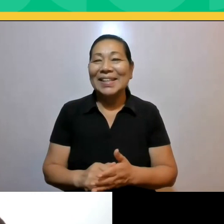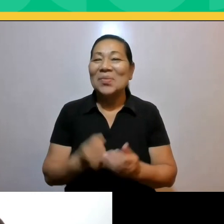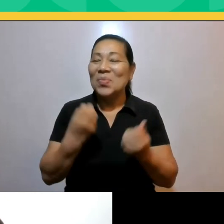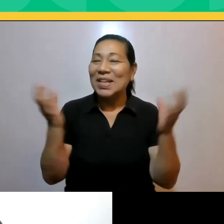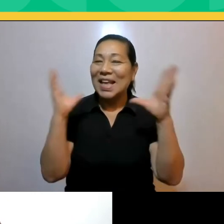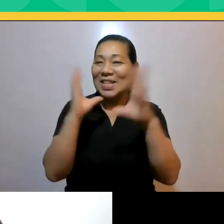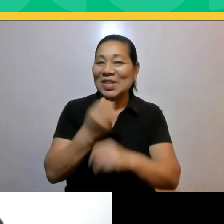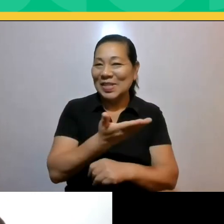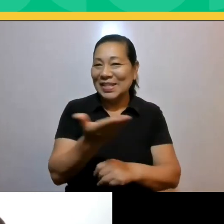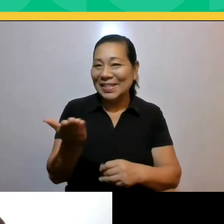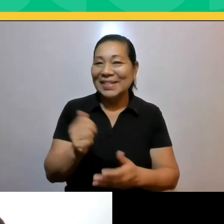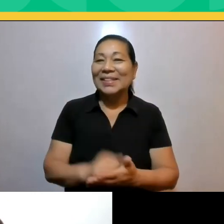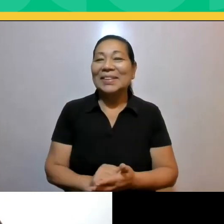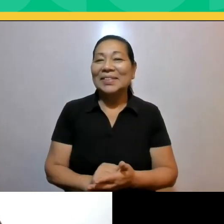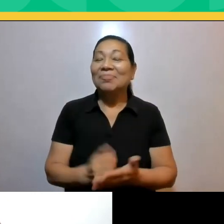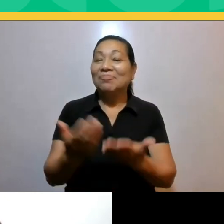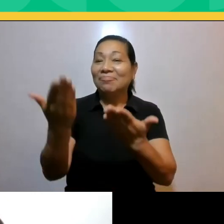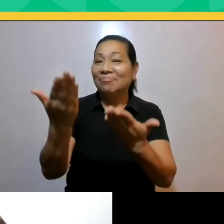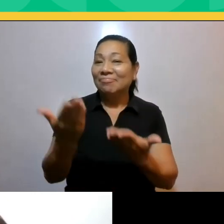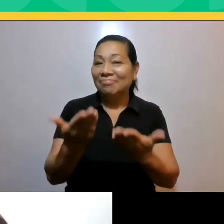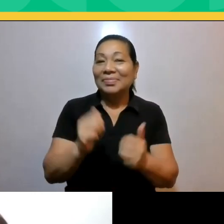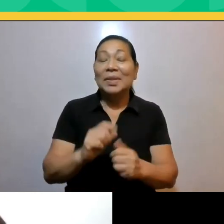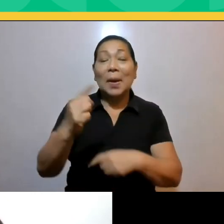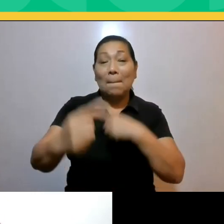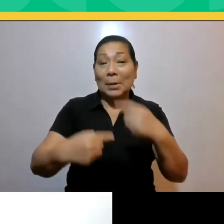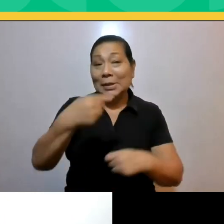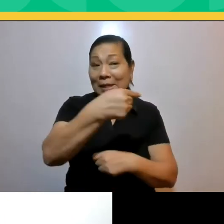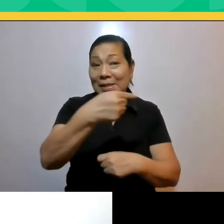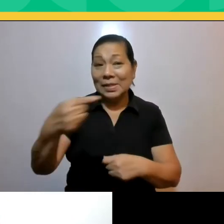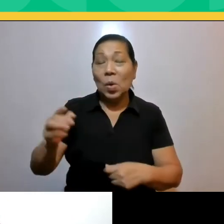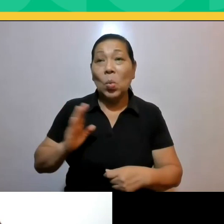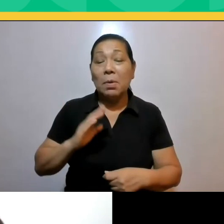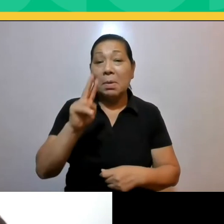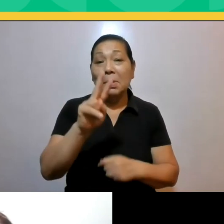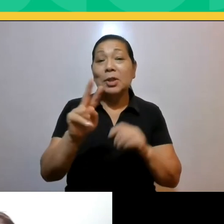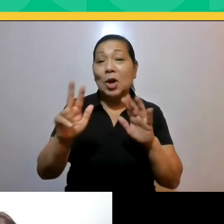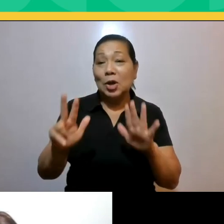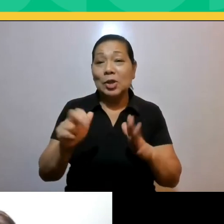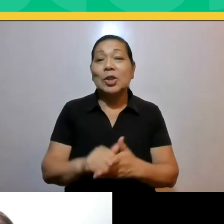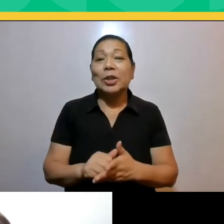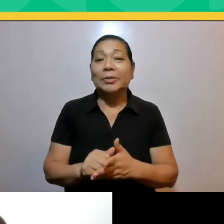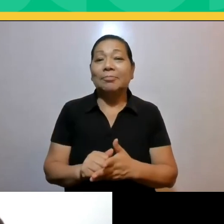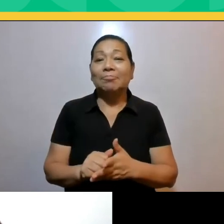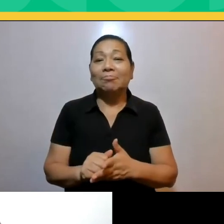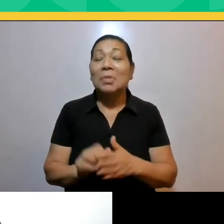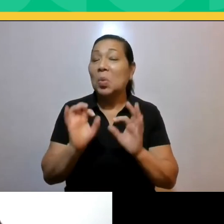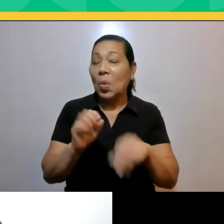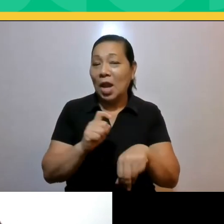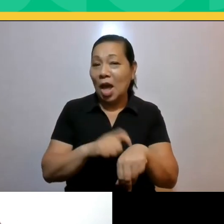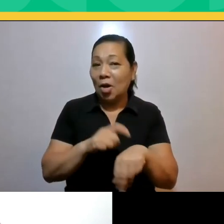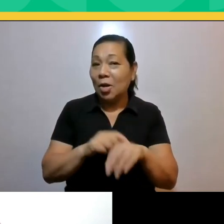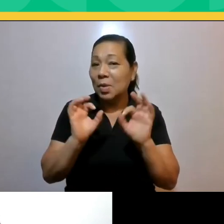noches y bueno, invitarlas la próxima semana, el jueves 28 de abril, vamos a tener a la misma hora, a las 8 de la